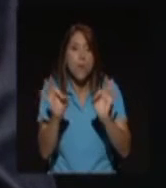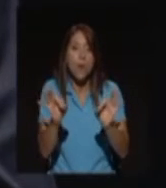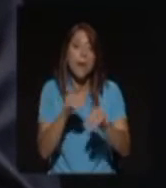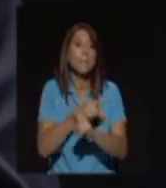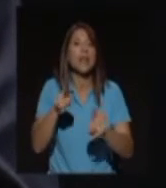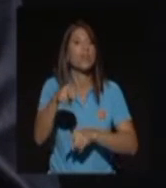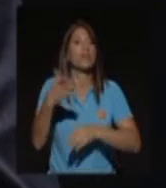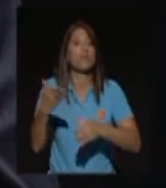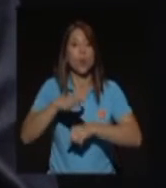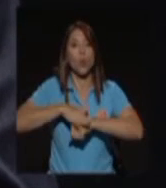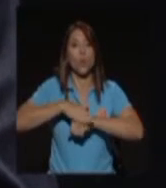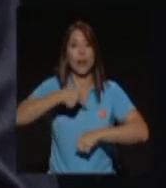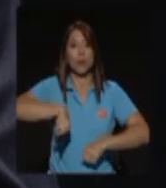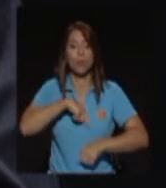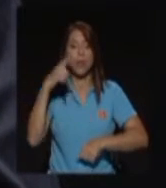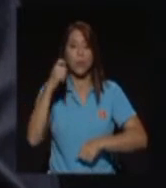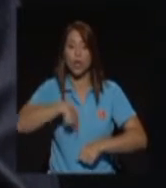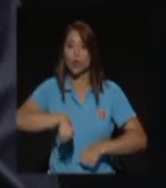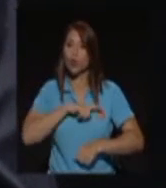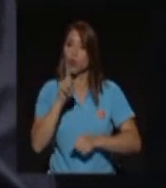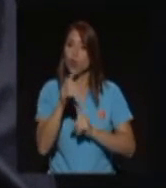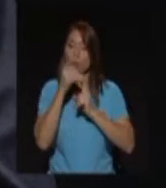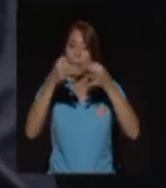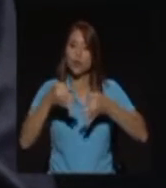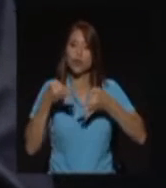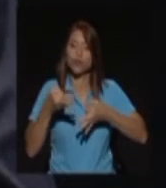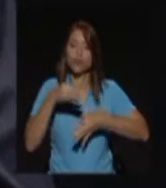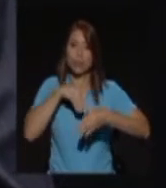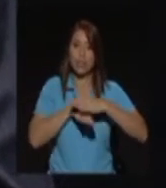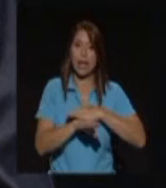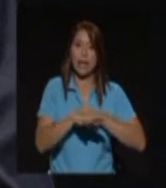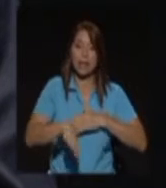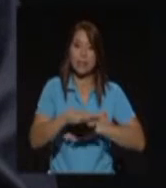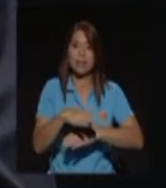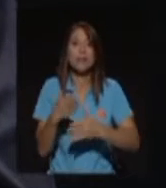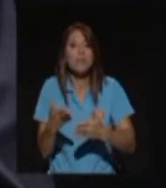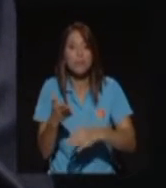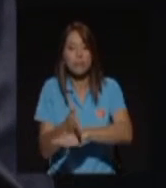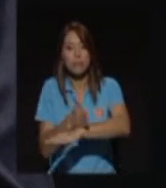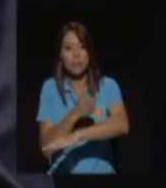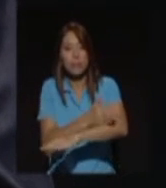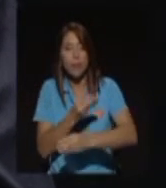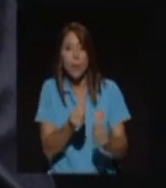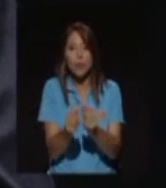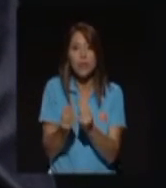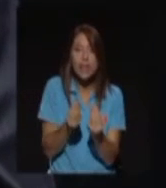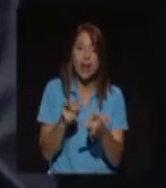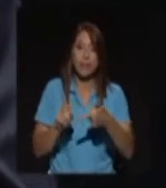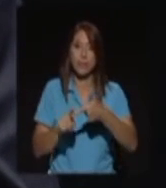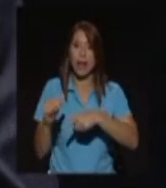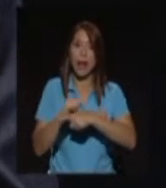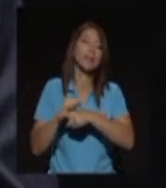parte por culpa nuestra, por no tomar las medidas internas que tenemos que tomar, de mejorar la productividad, de capacitar recursos